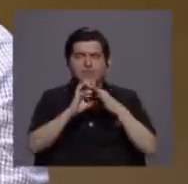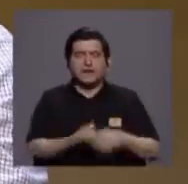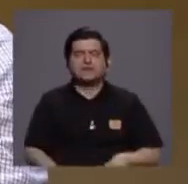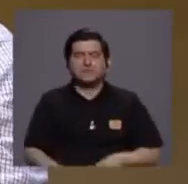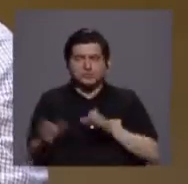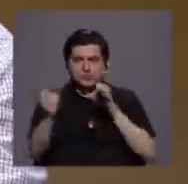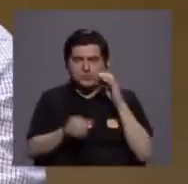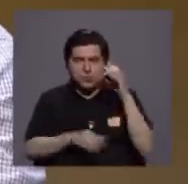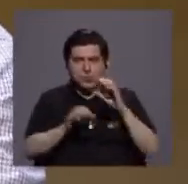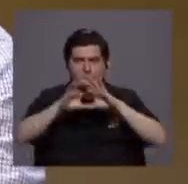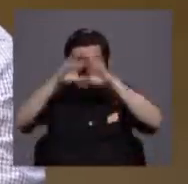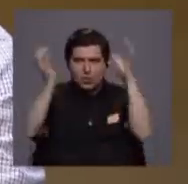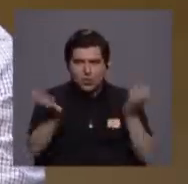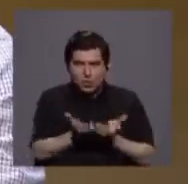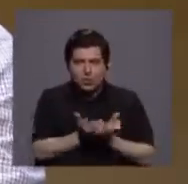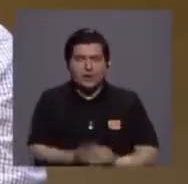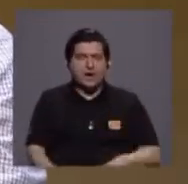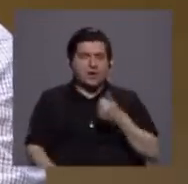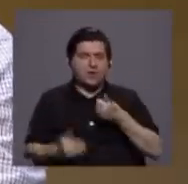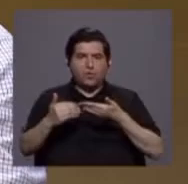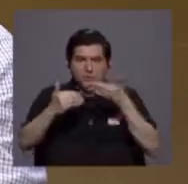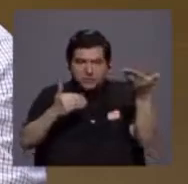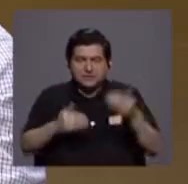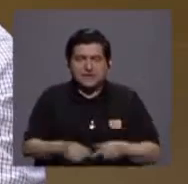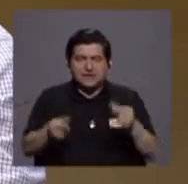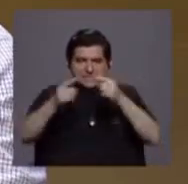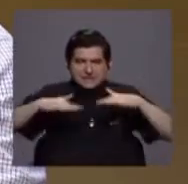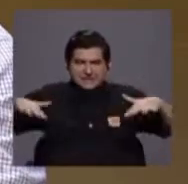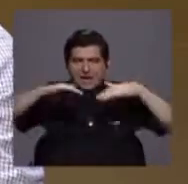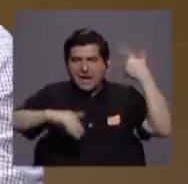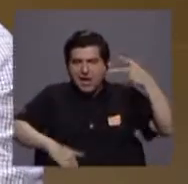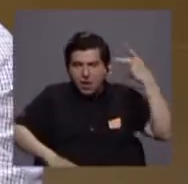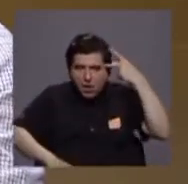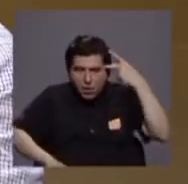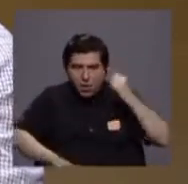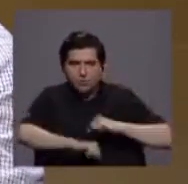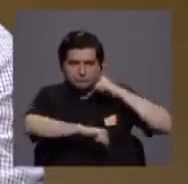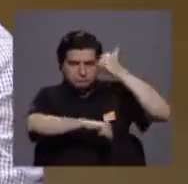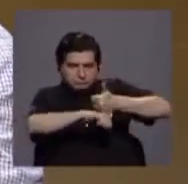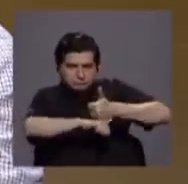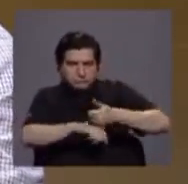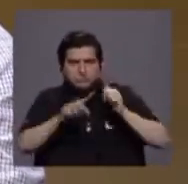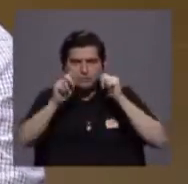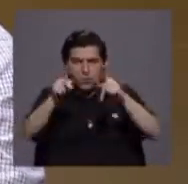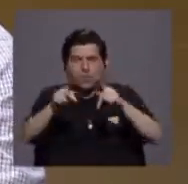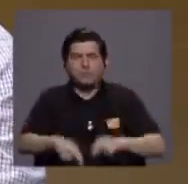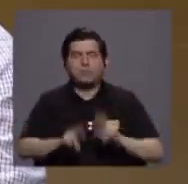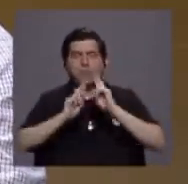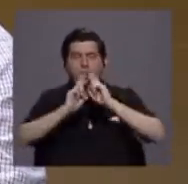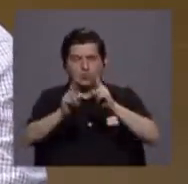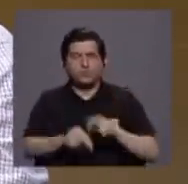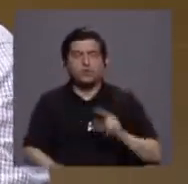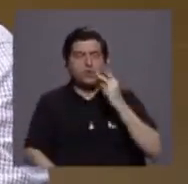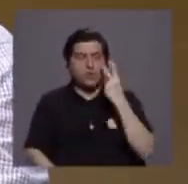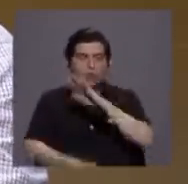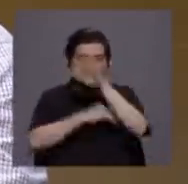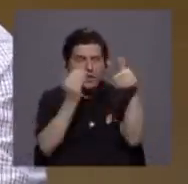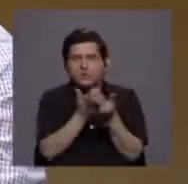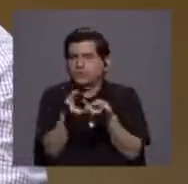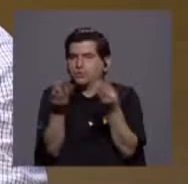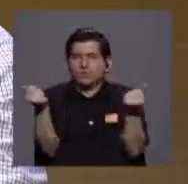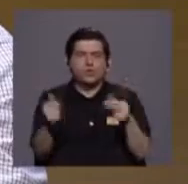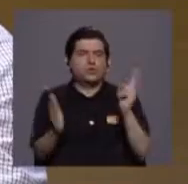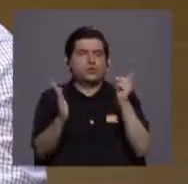globales y otros aspectos geopolíticos van a empezar a plantear posibilidades de respuesta. No vamos a ver todo esto resolverse